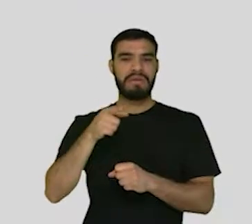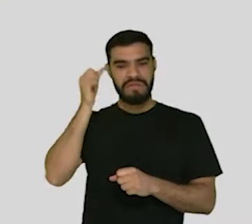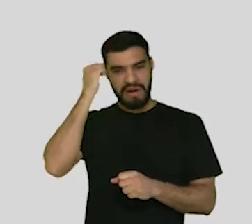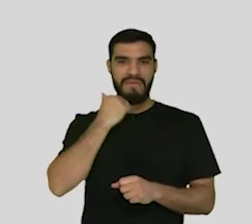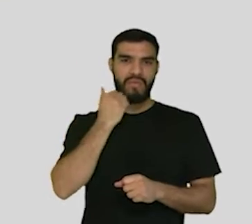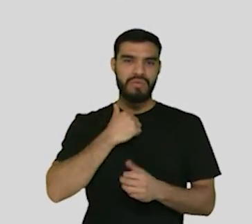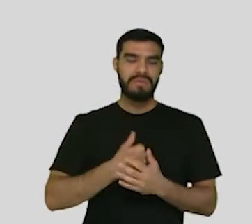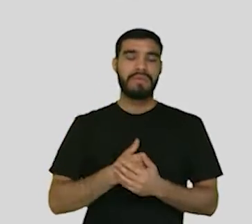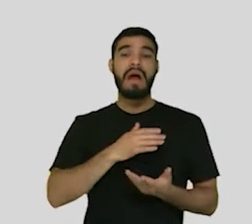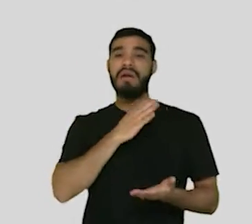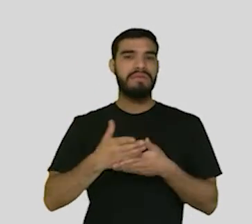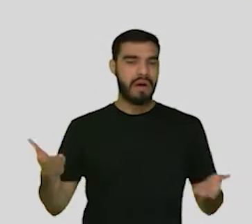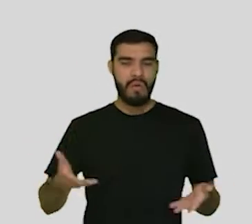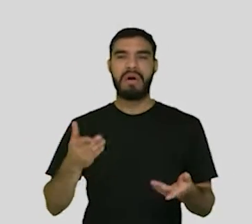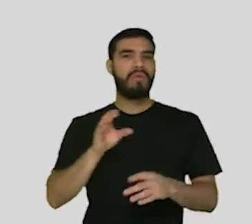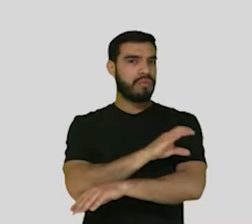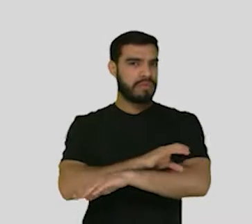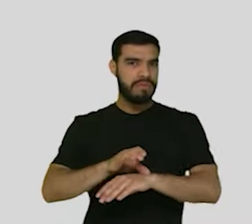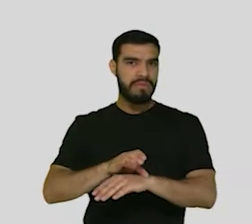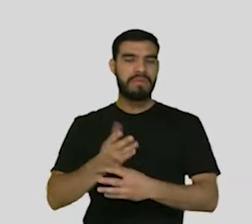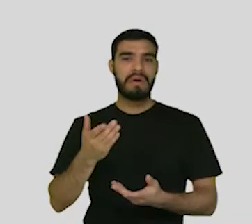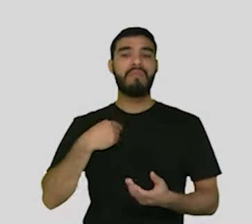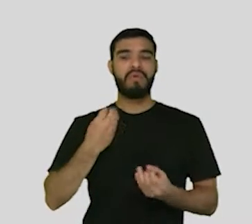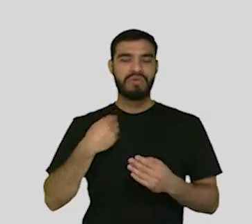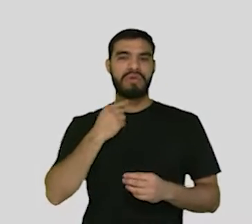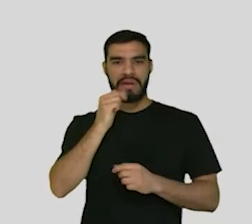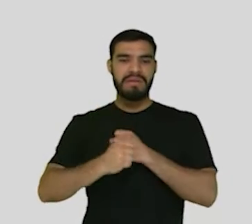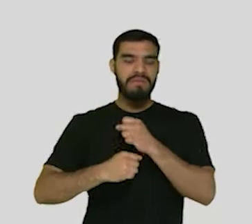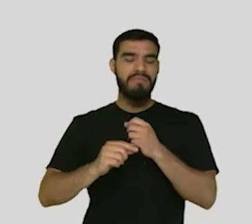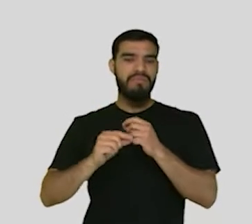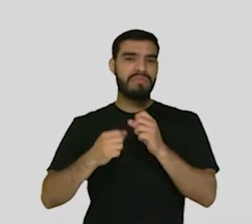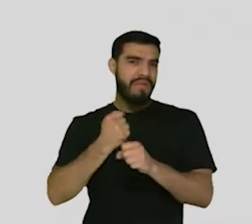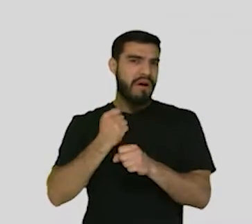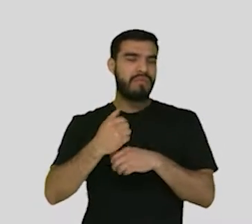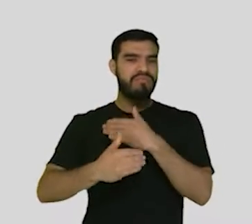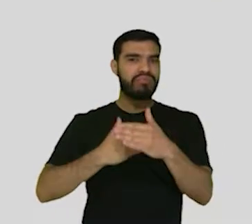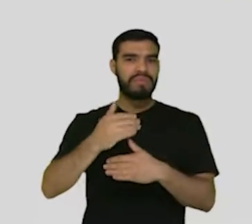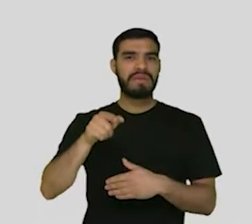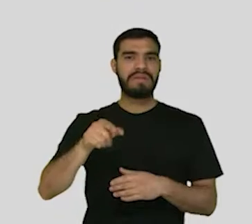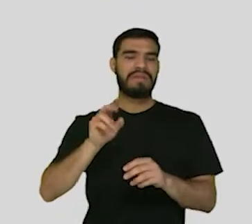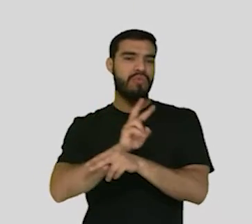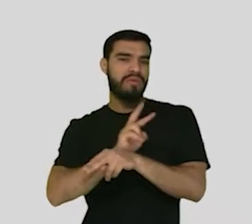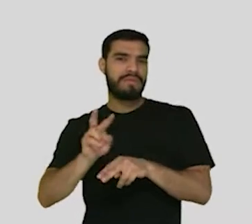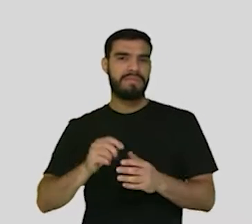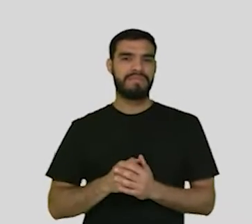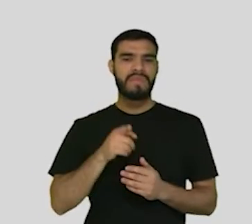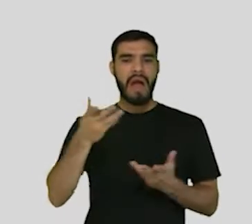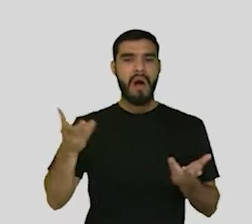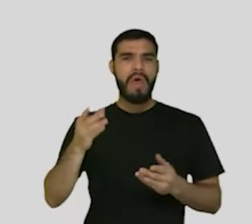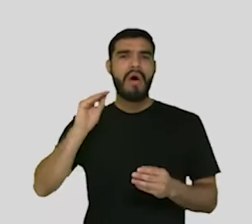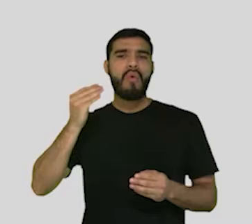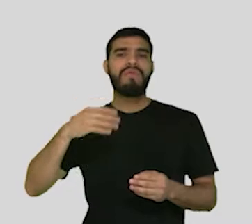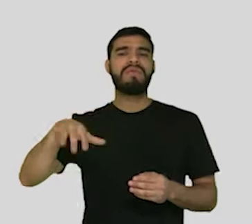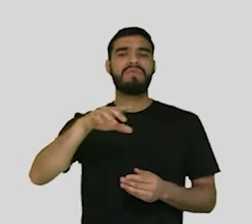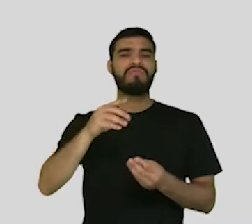petín abuso pe petín violencia pesa oye esa cuámana japeba renón de na upevaros en donde